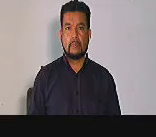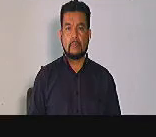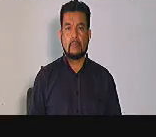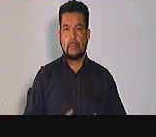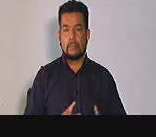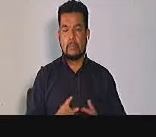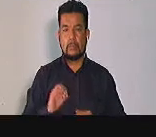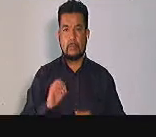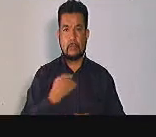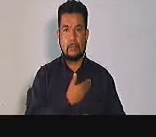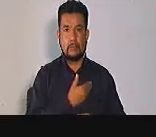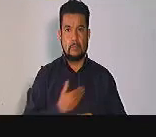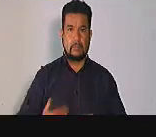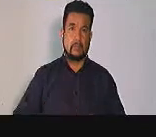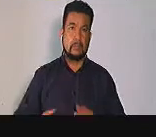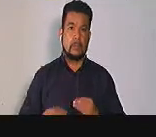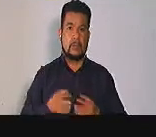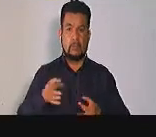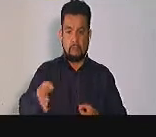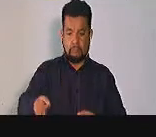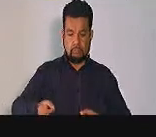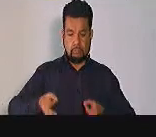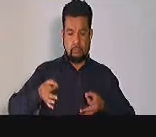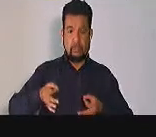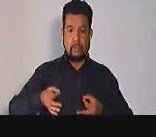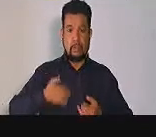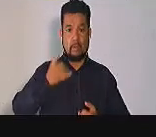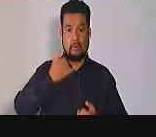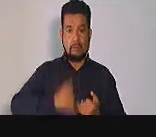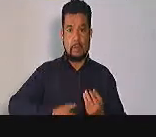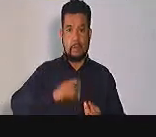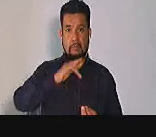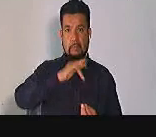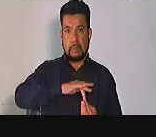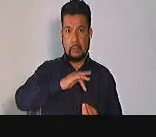Listo, señor presidente, ha sido recibido y una vez finalice la sesión